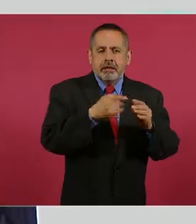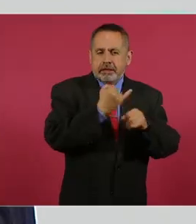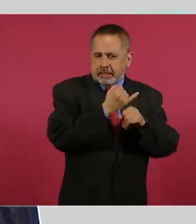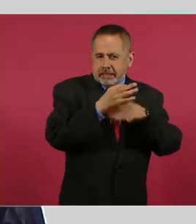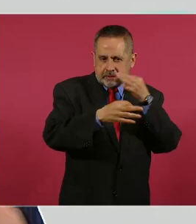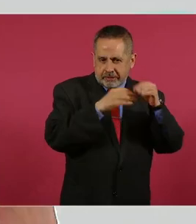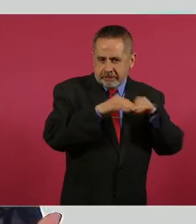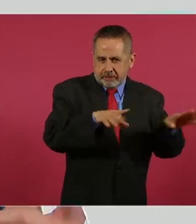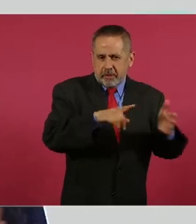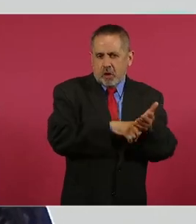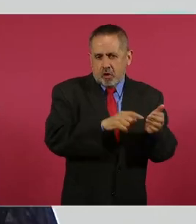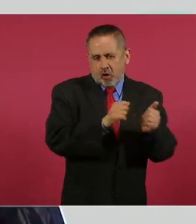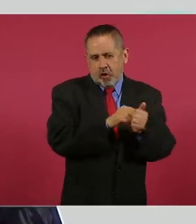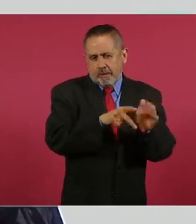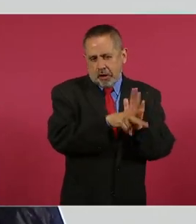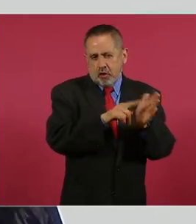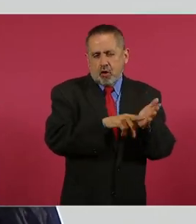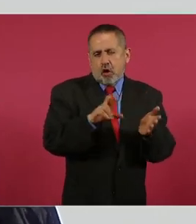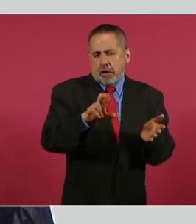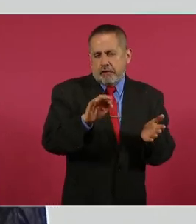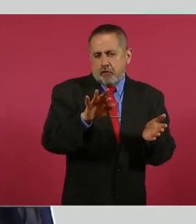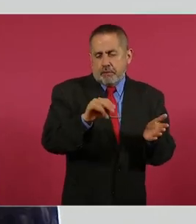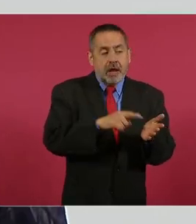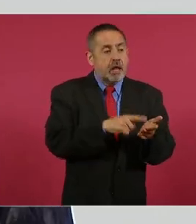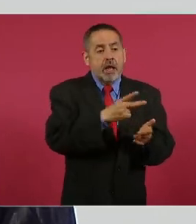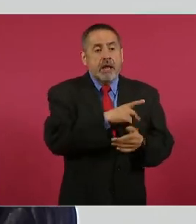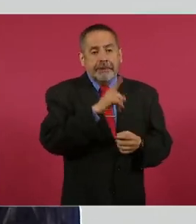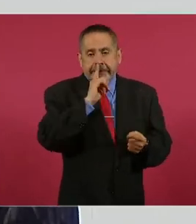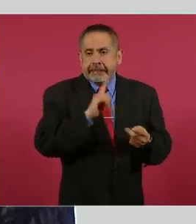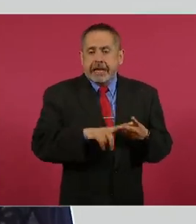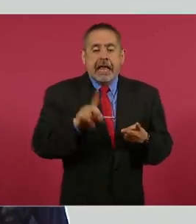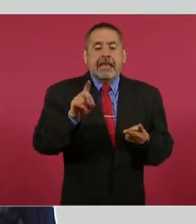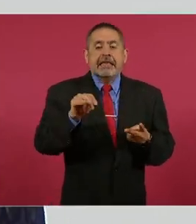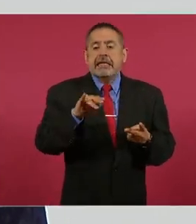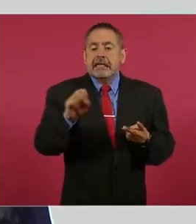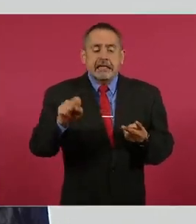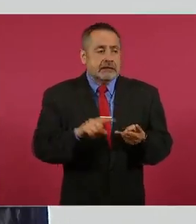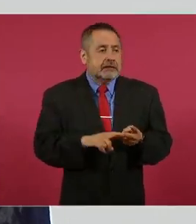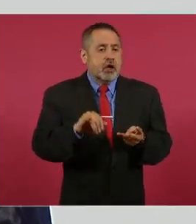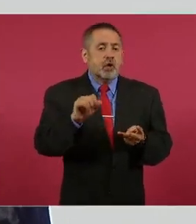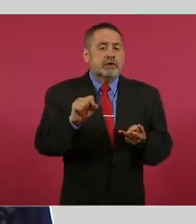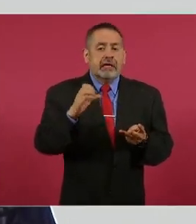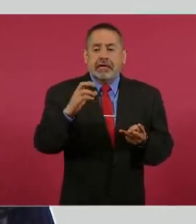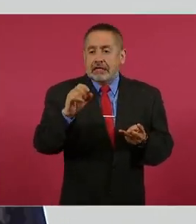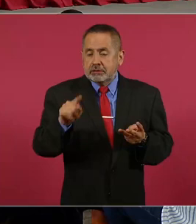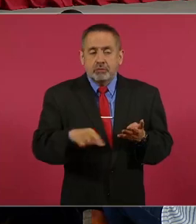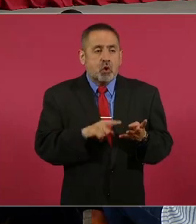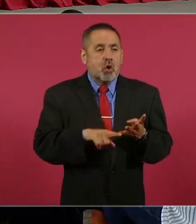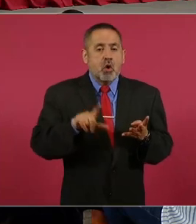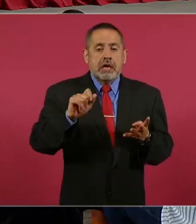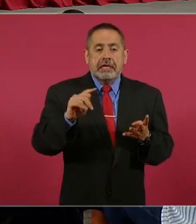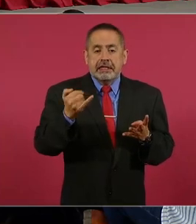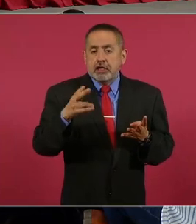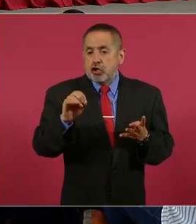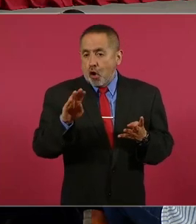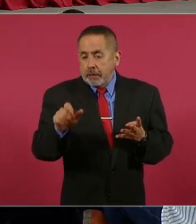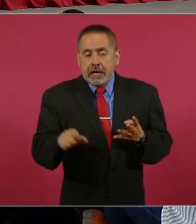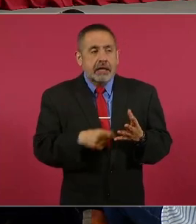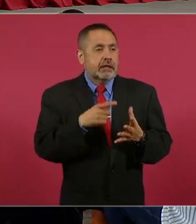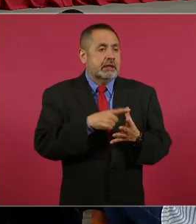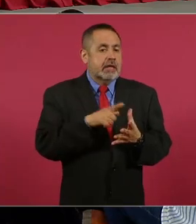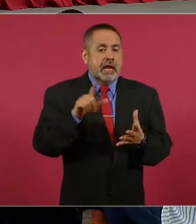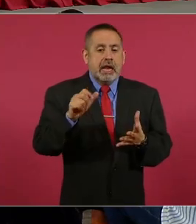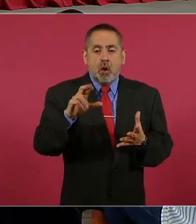sociales, publicó esta mentira. Denise Dresser, José Antonio García Crespo, Leti Robles,